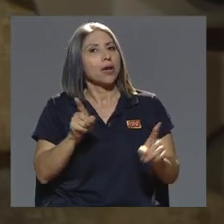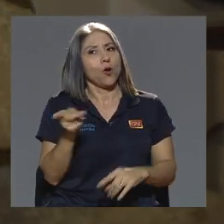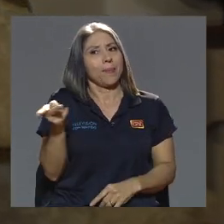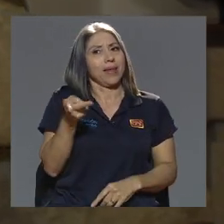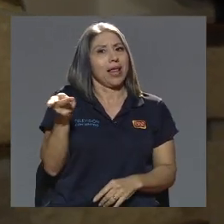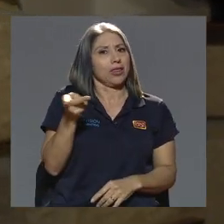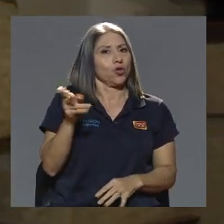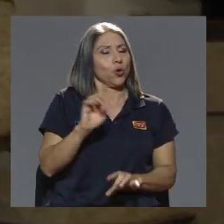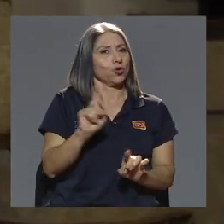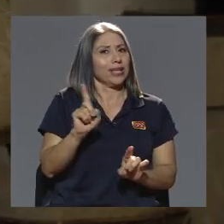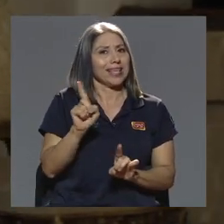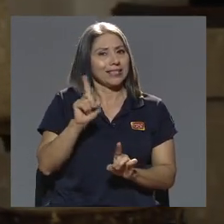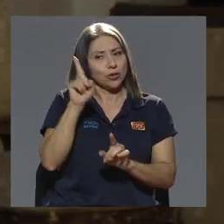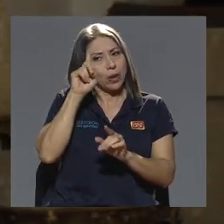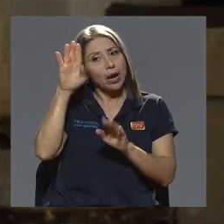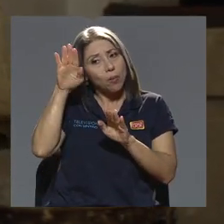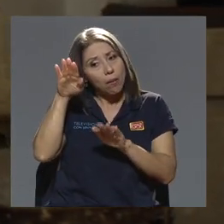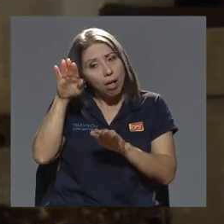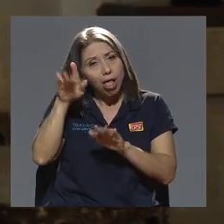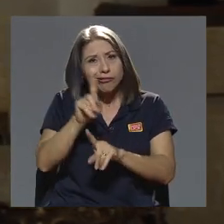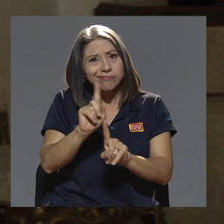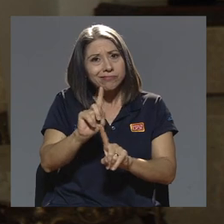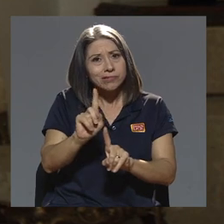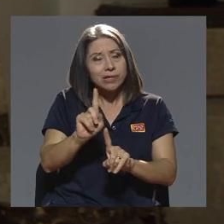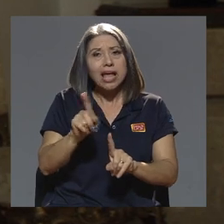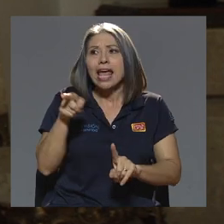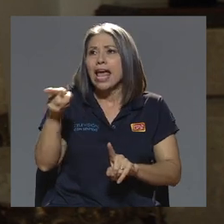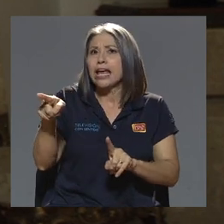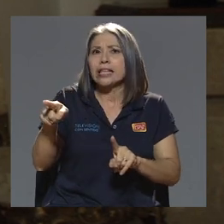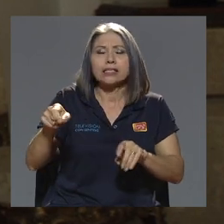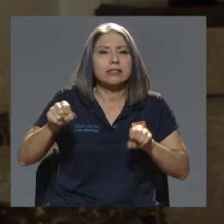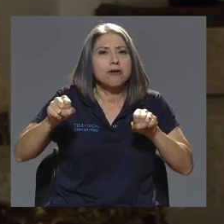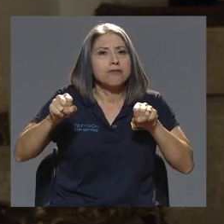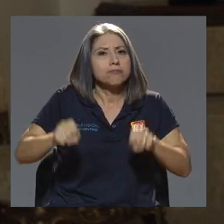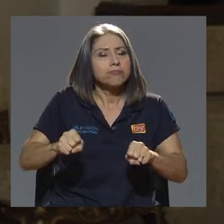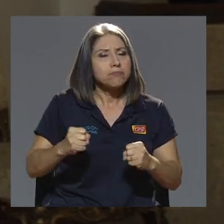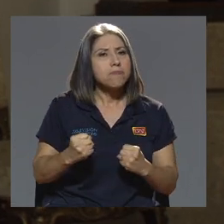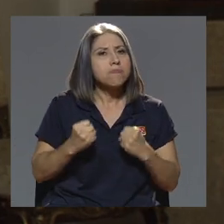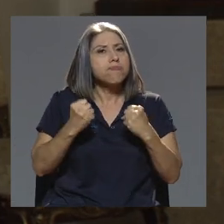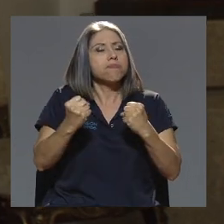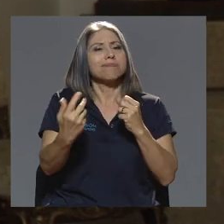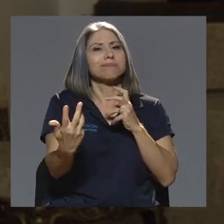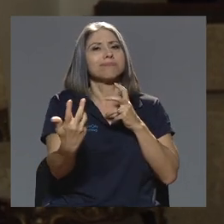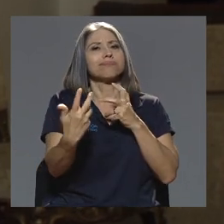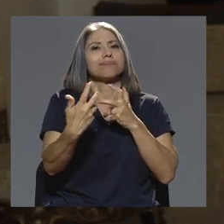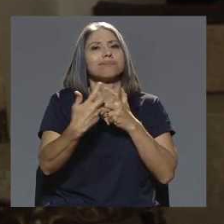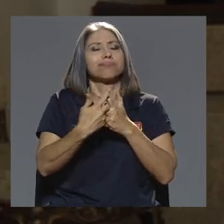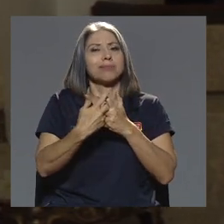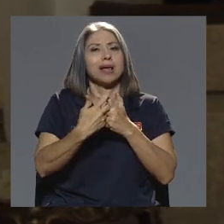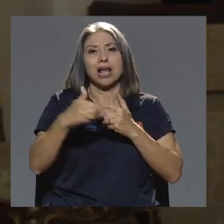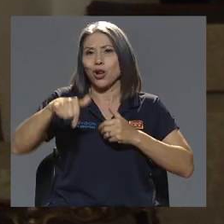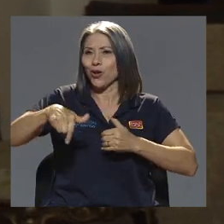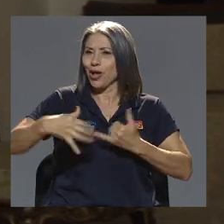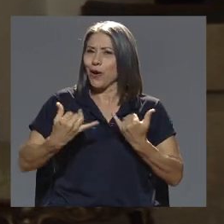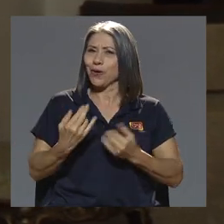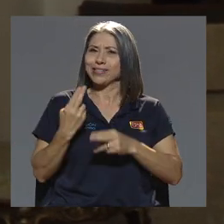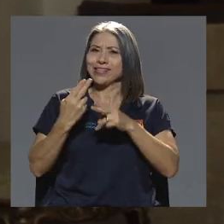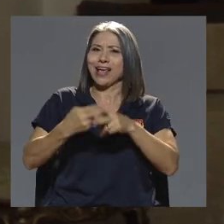ninguna de las dos nada de sumisas. Con una capacidad de adaptación. Lo que hoy llamamos, que se llama